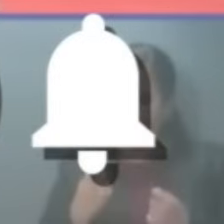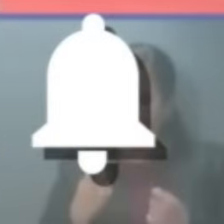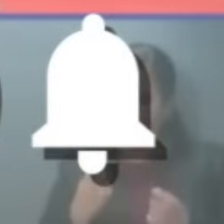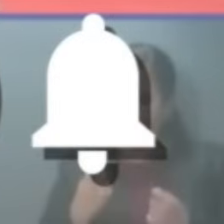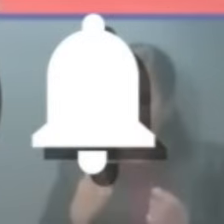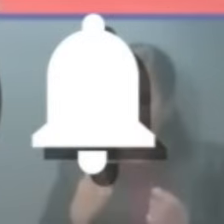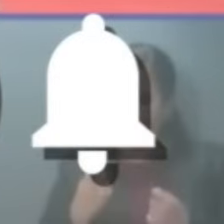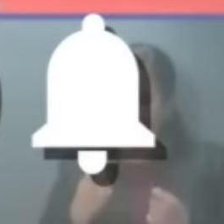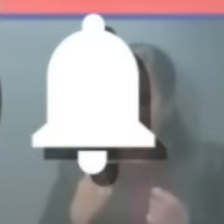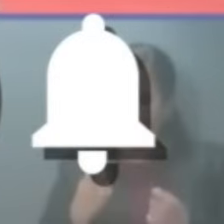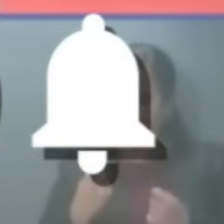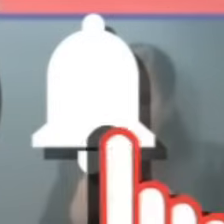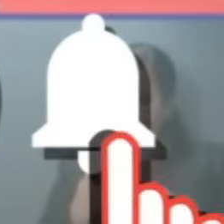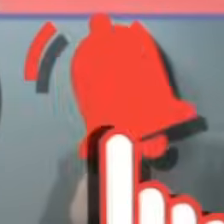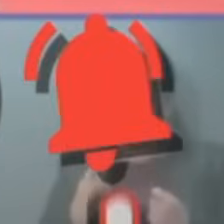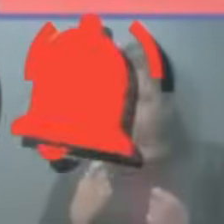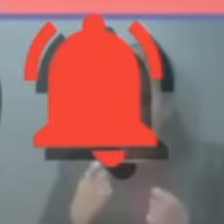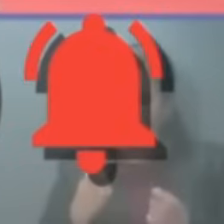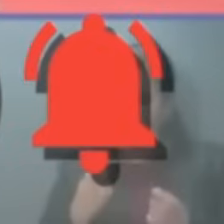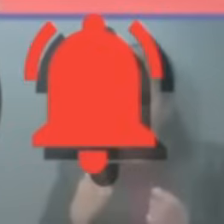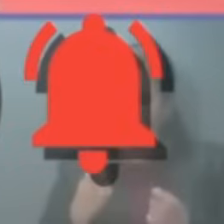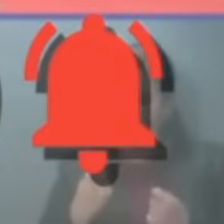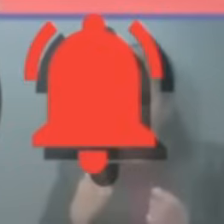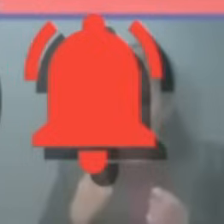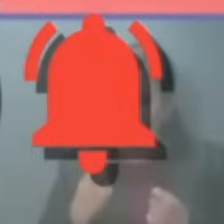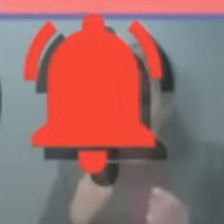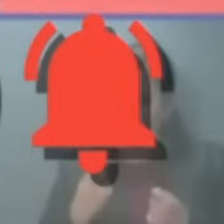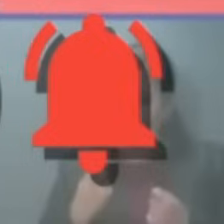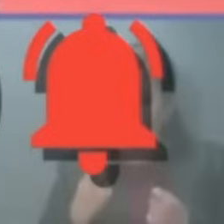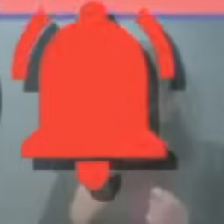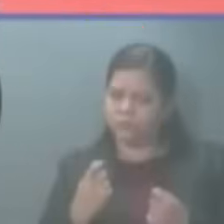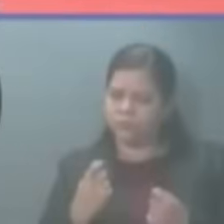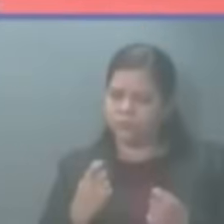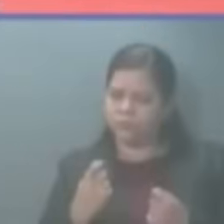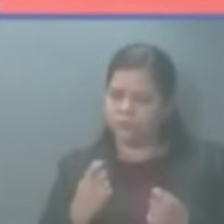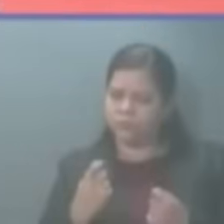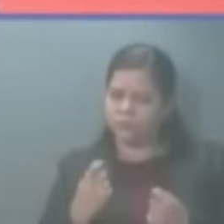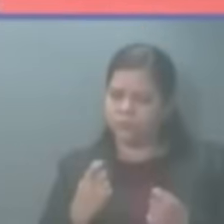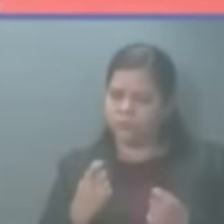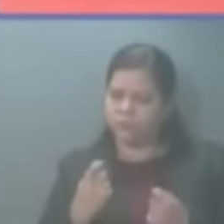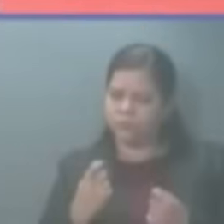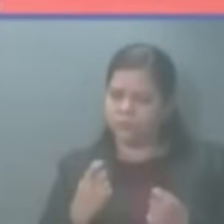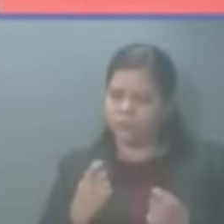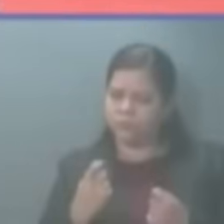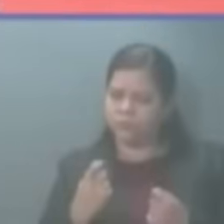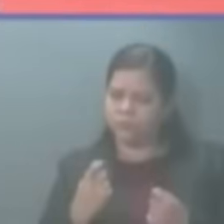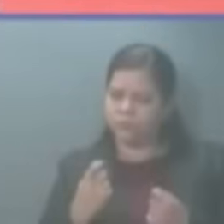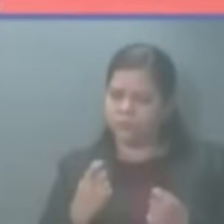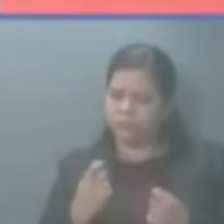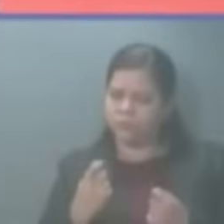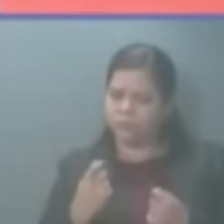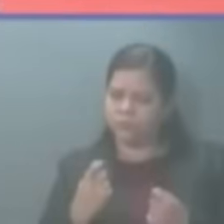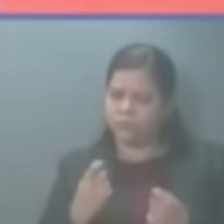Salvador no no hubiera robado tanto verad pero sí que es hipócrita hasta para enojarse El ladrón este es bueno pero vamos a ver ahorita